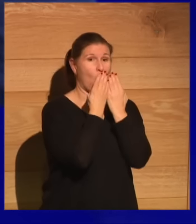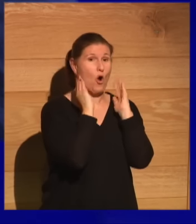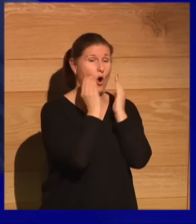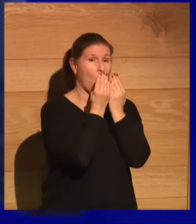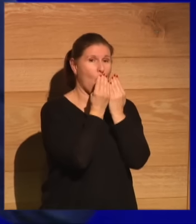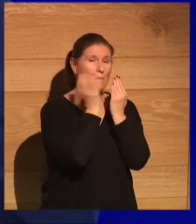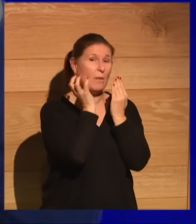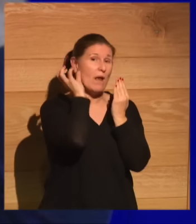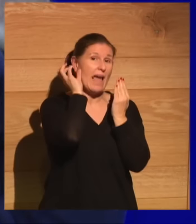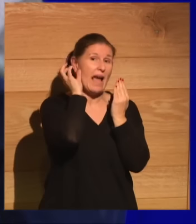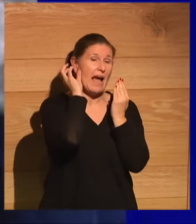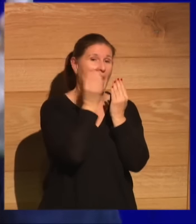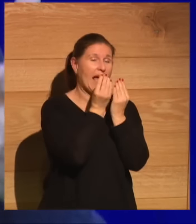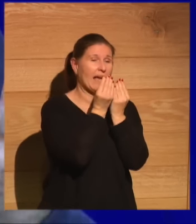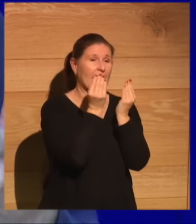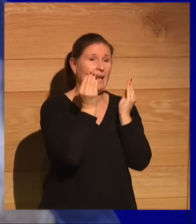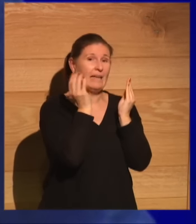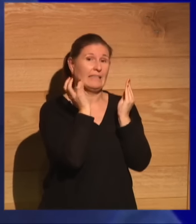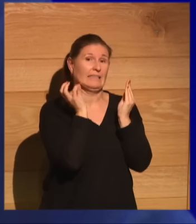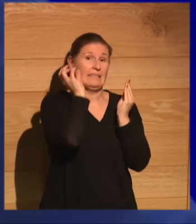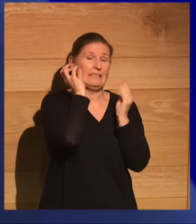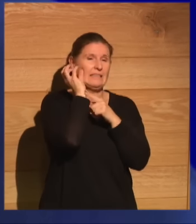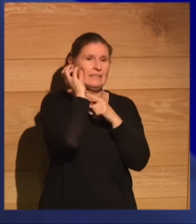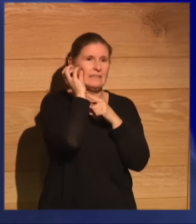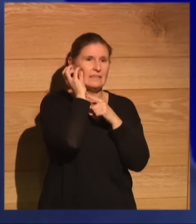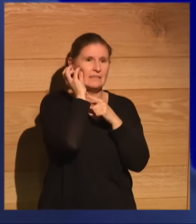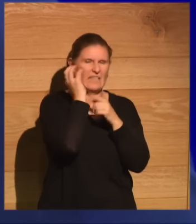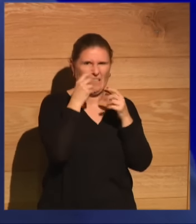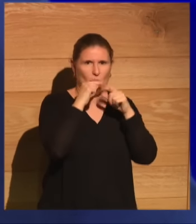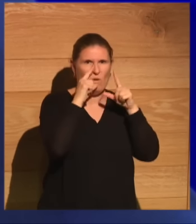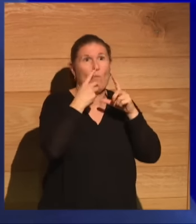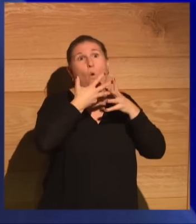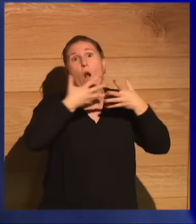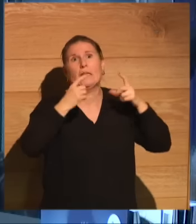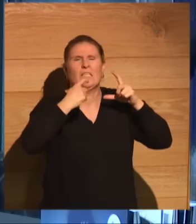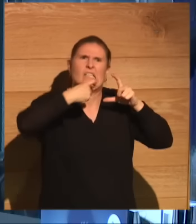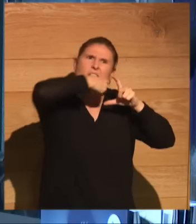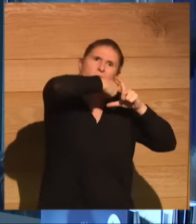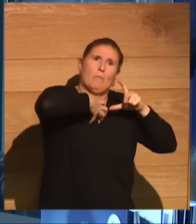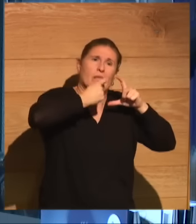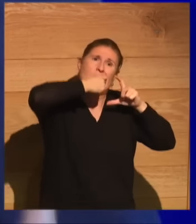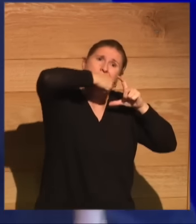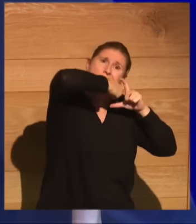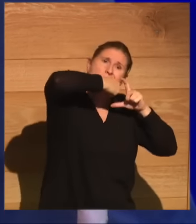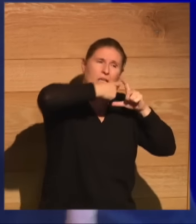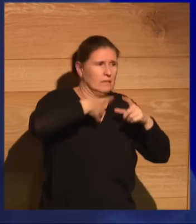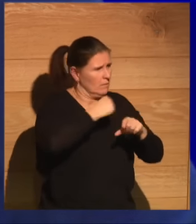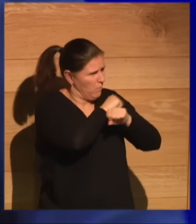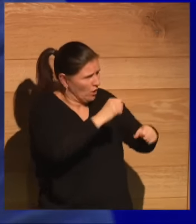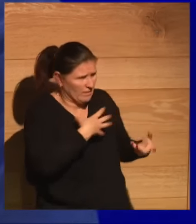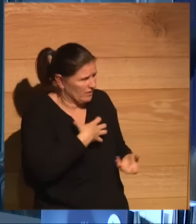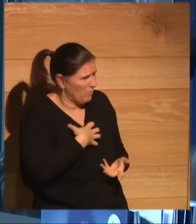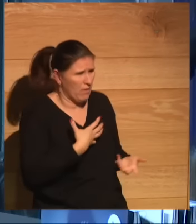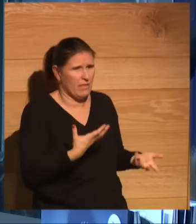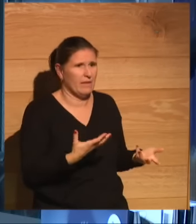está allá... Es que no llegas. Sí. Es que es imposible. No, pero como es que no. O tienes boca grande o no llegas. No, perdona, pero... Primero, no puede ser que es imposible, por favor.